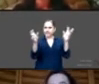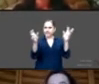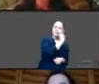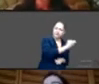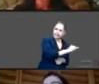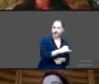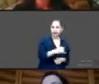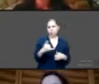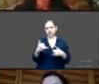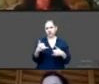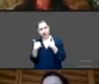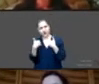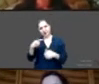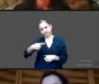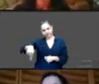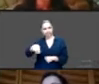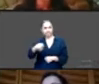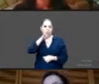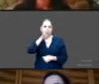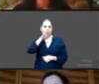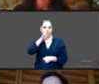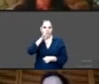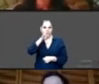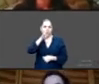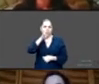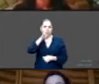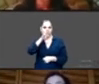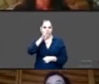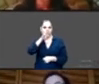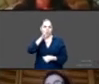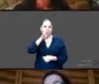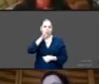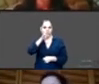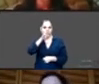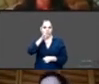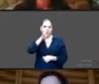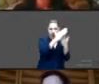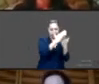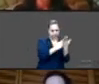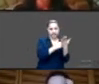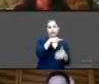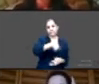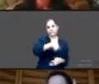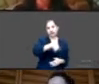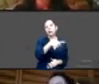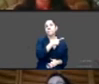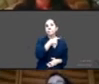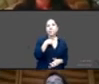Desafortunadamente no tenemos muchos datos al respecto, dado que es un grupo de edad que es difícil, a través de encuestas no se capta esta